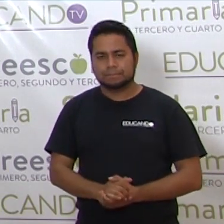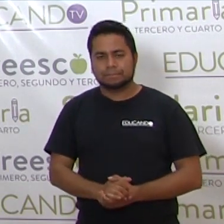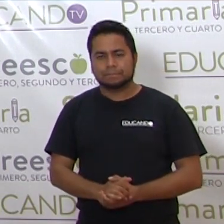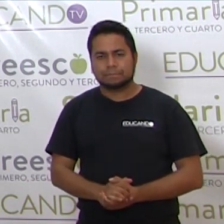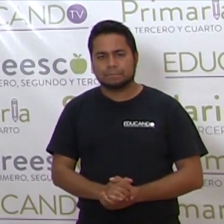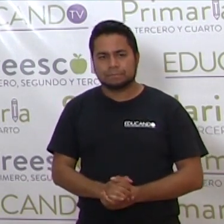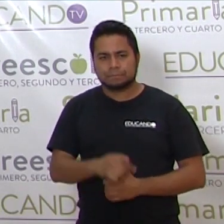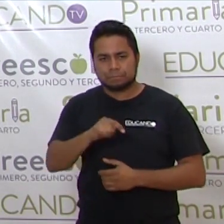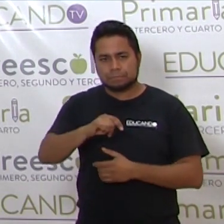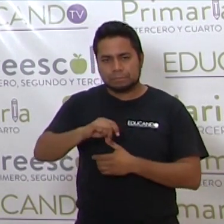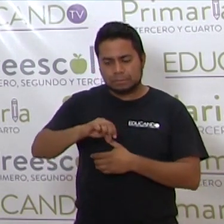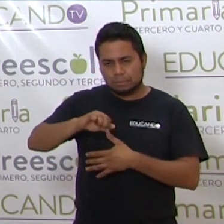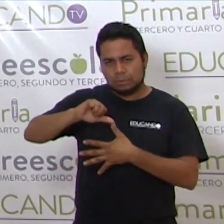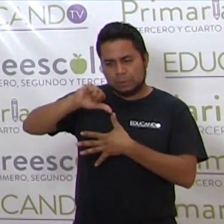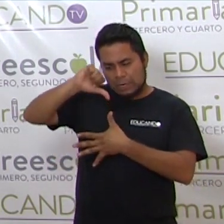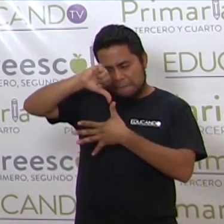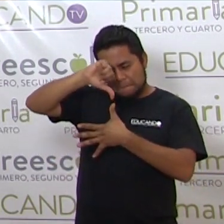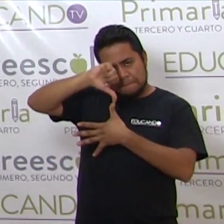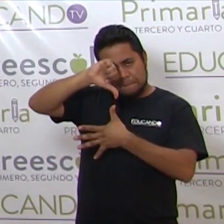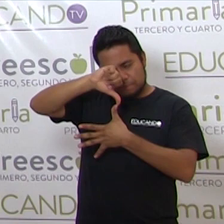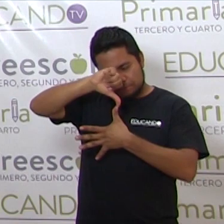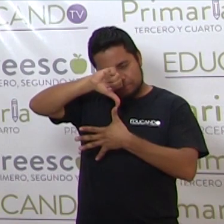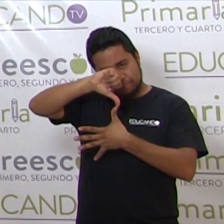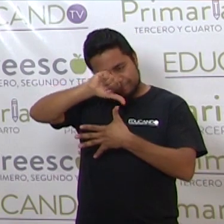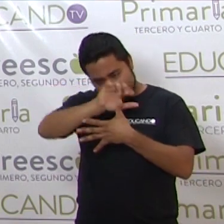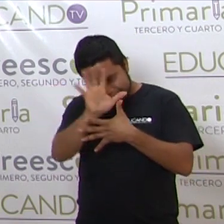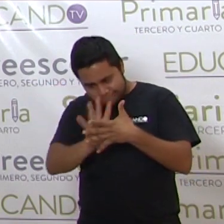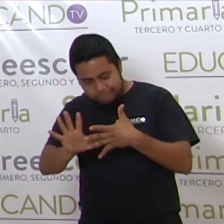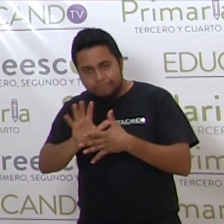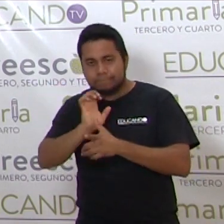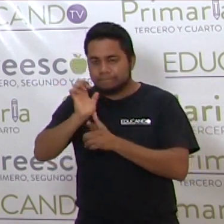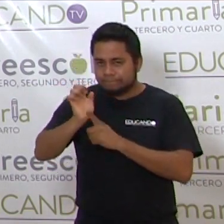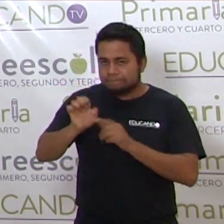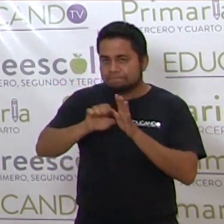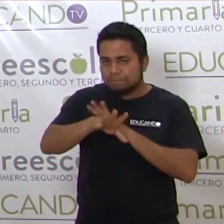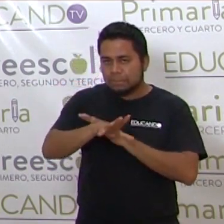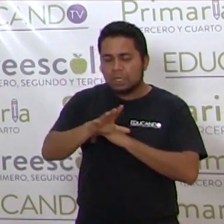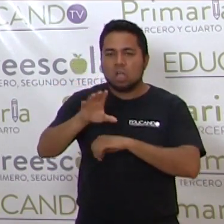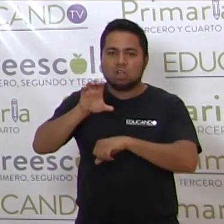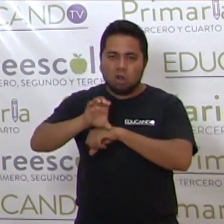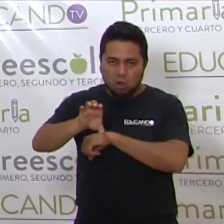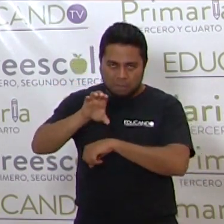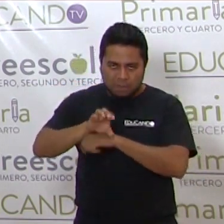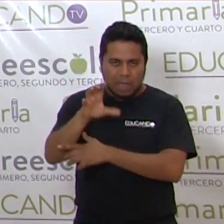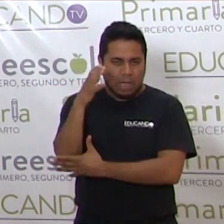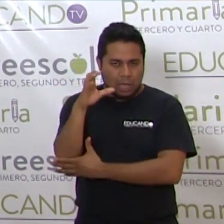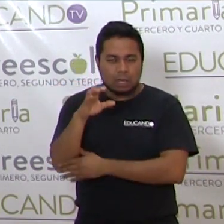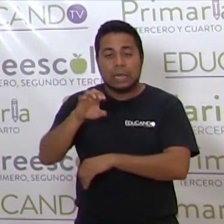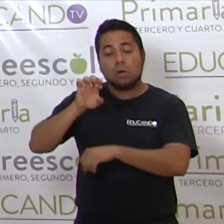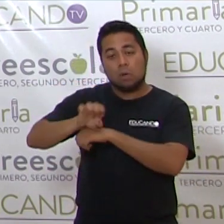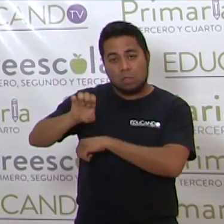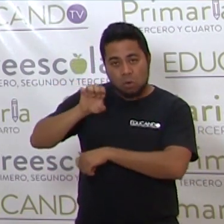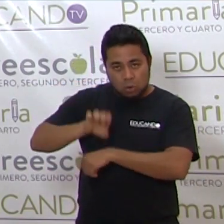aquí en américa del sur muy bien entonces digamos que es colombia-ecuador